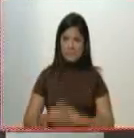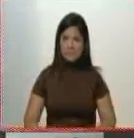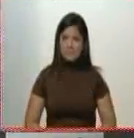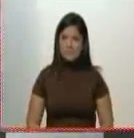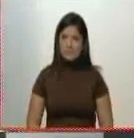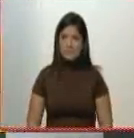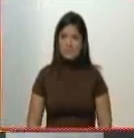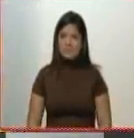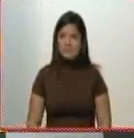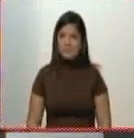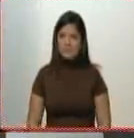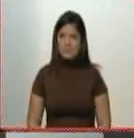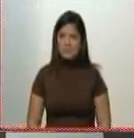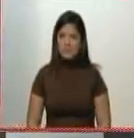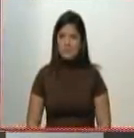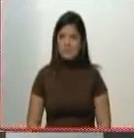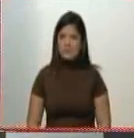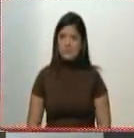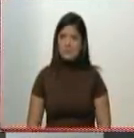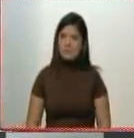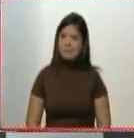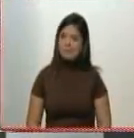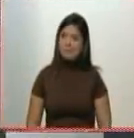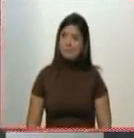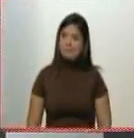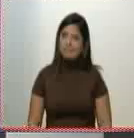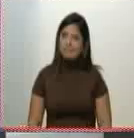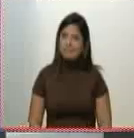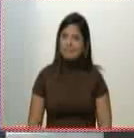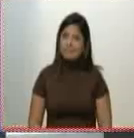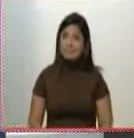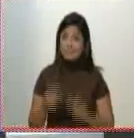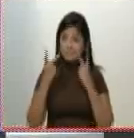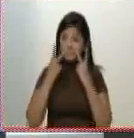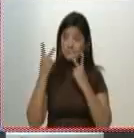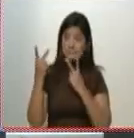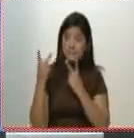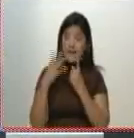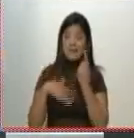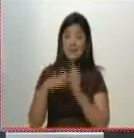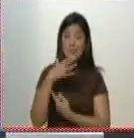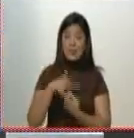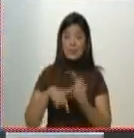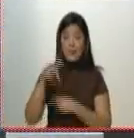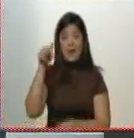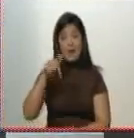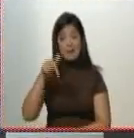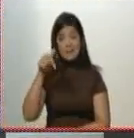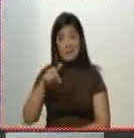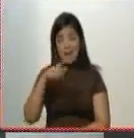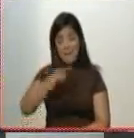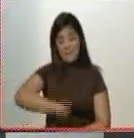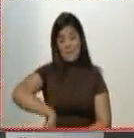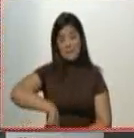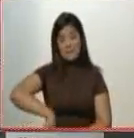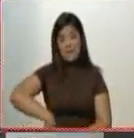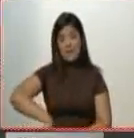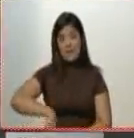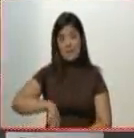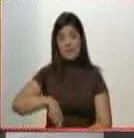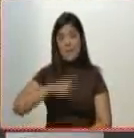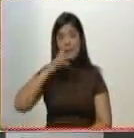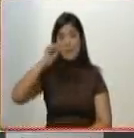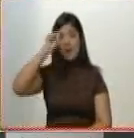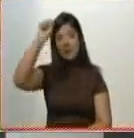No, saca bien, Pedro. Bueno. Bien, son partes entonces de los momentos que se viven acá, cuando el presidente de la República,